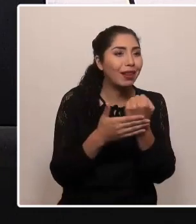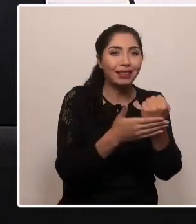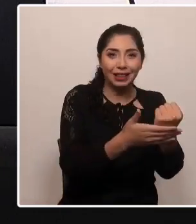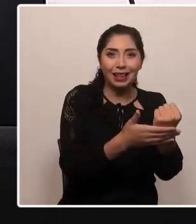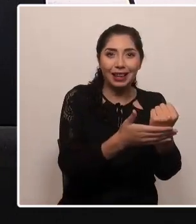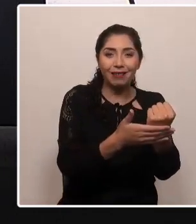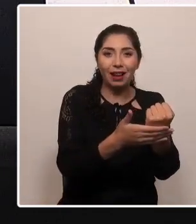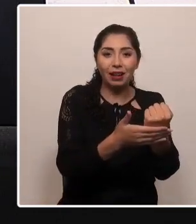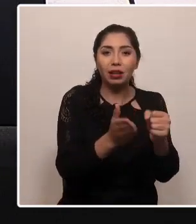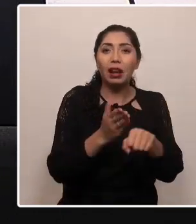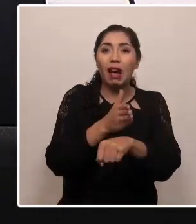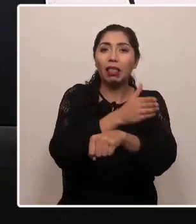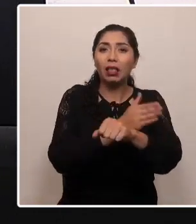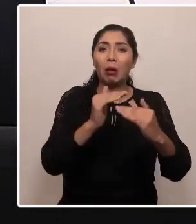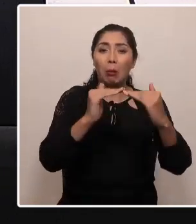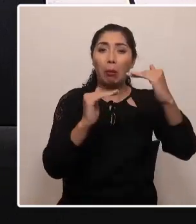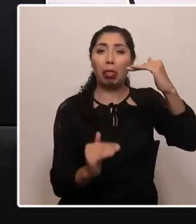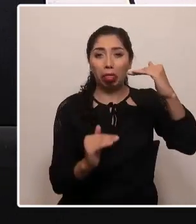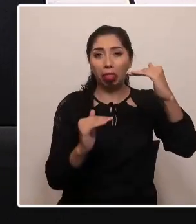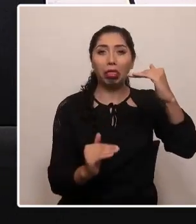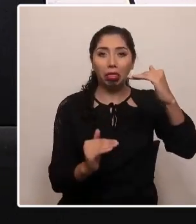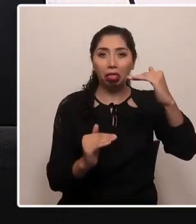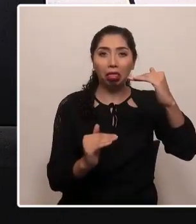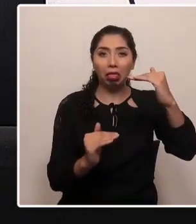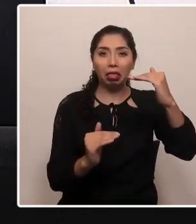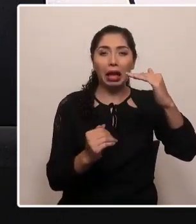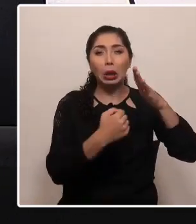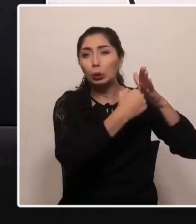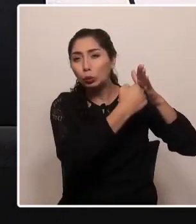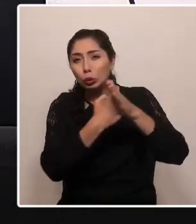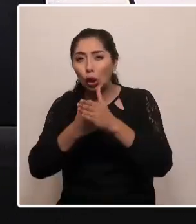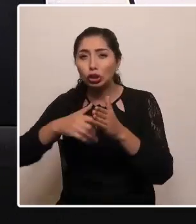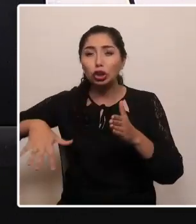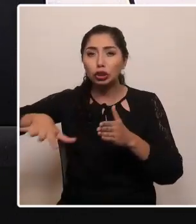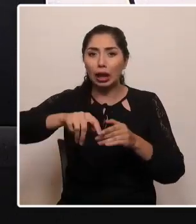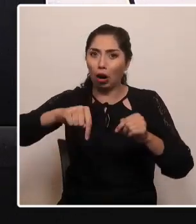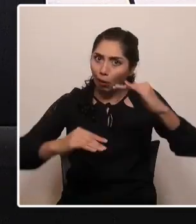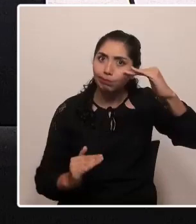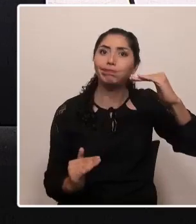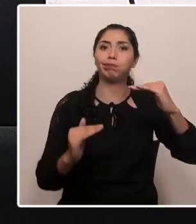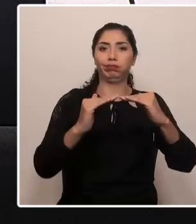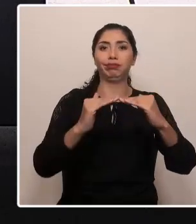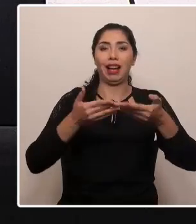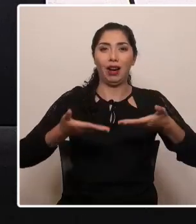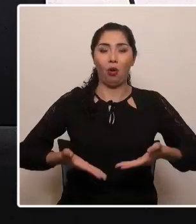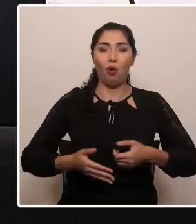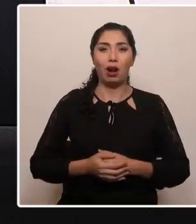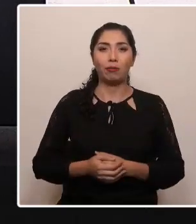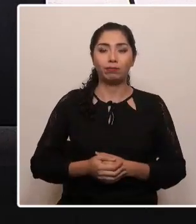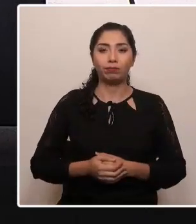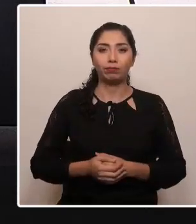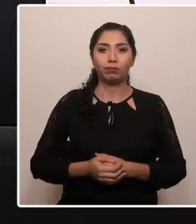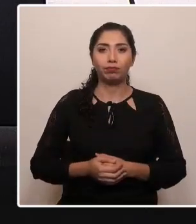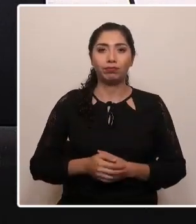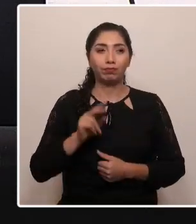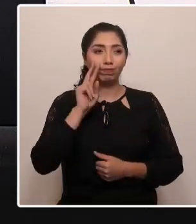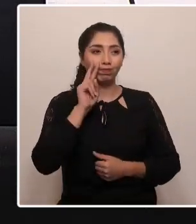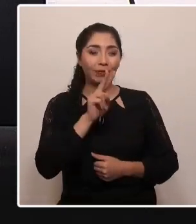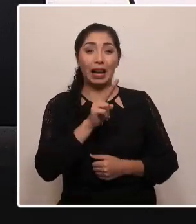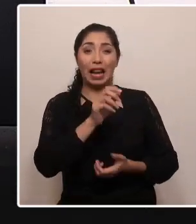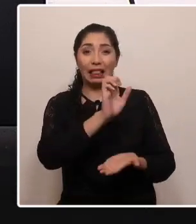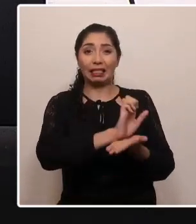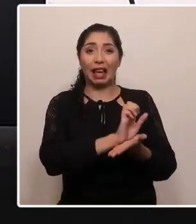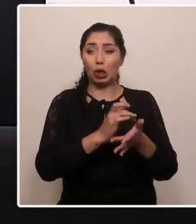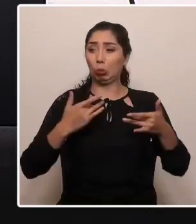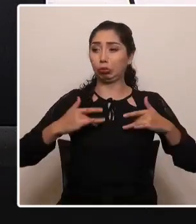péndulo de la inequidad y exclusión social que hemos arrastrado por décadas. Nos atreveremos a hacer frente al abandono del Estado, a la construcción de